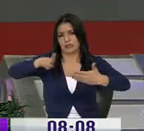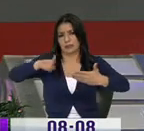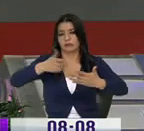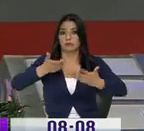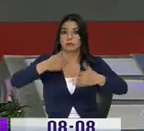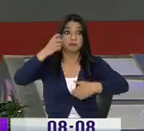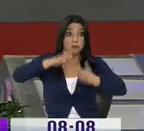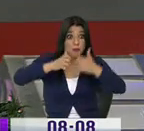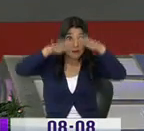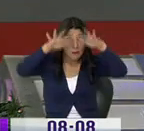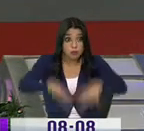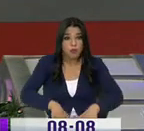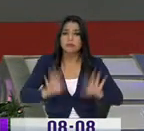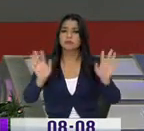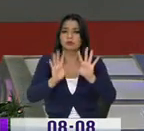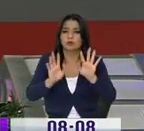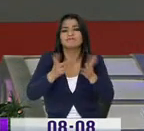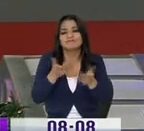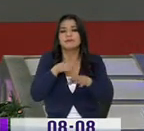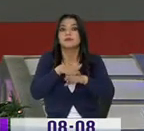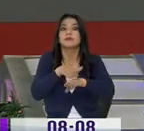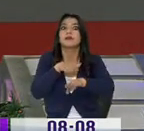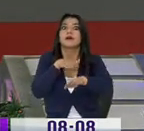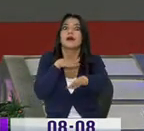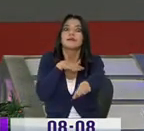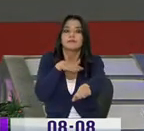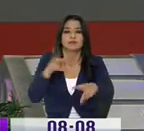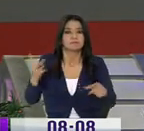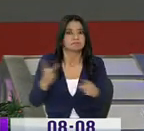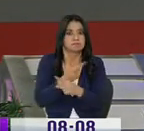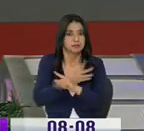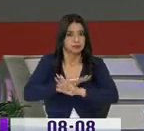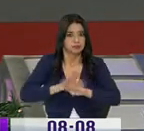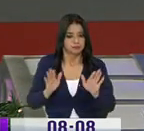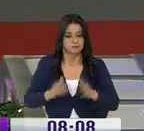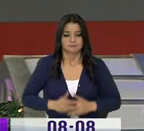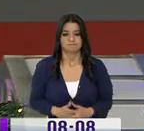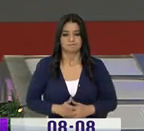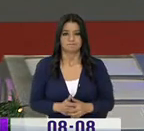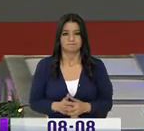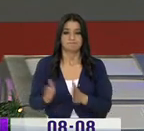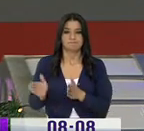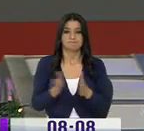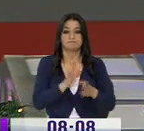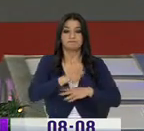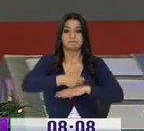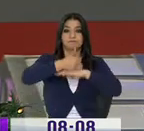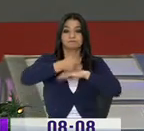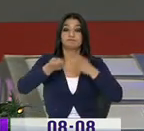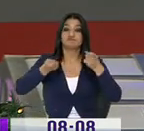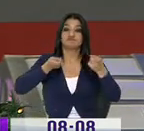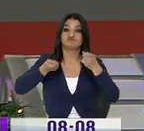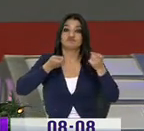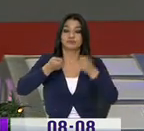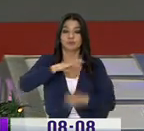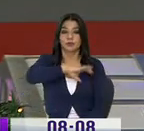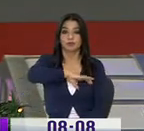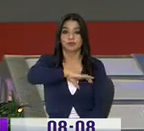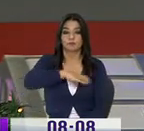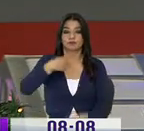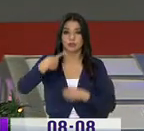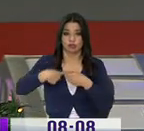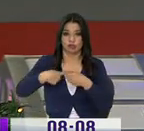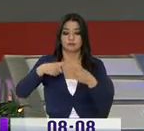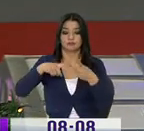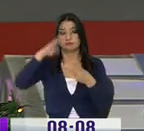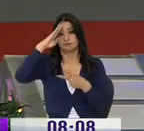pasar nada, sino por el hecho de que el tráfico va a estar muy, pero muy complicado. Autoridades de control y respuesta del municipio de Quito, junto a la